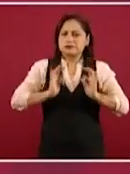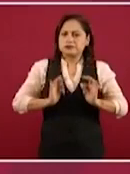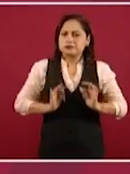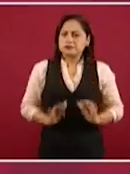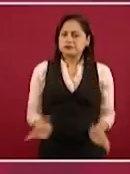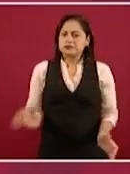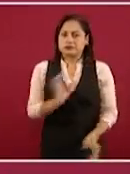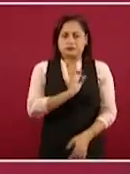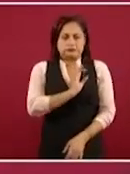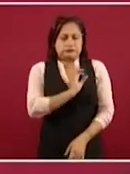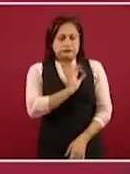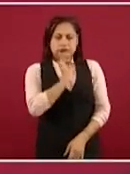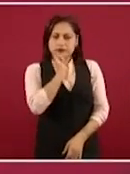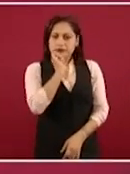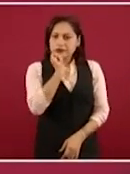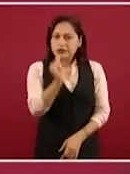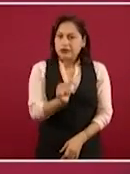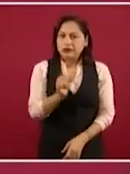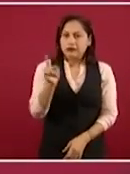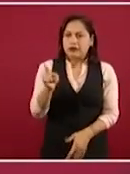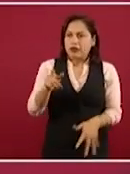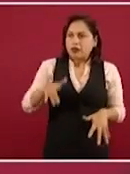sin miedo, sin temores.